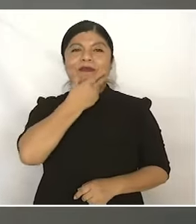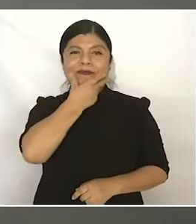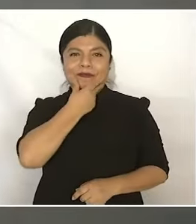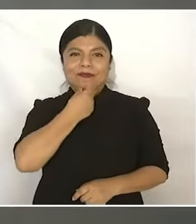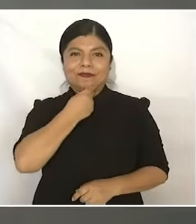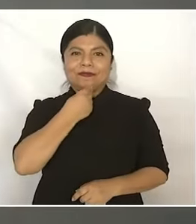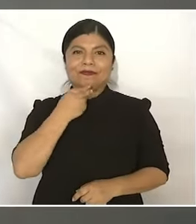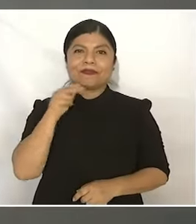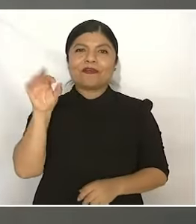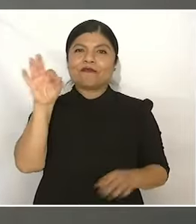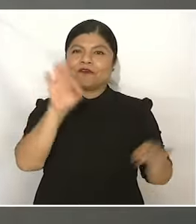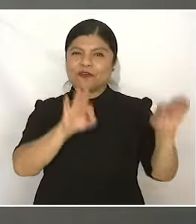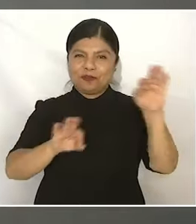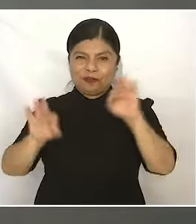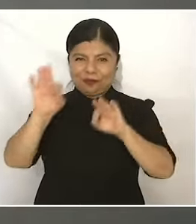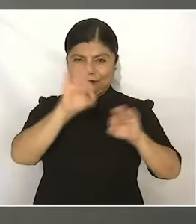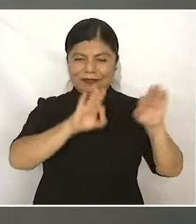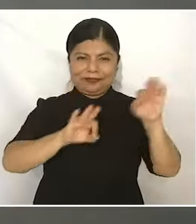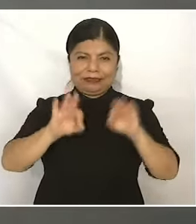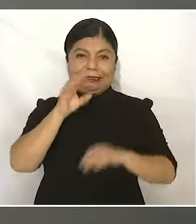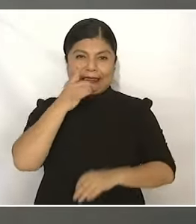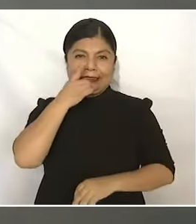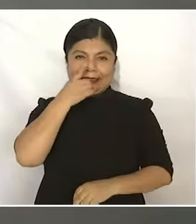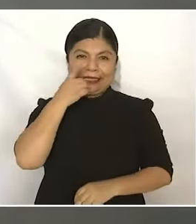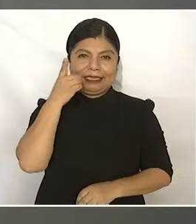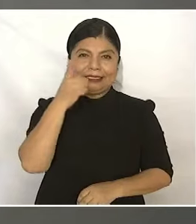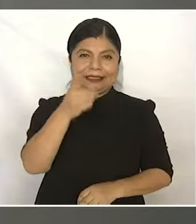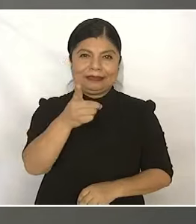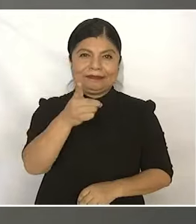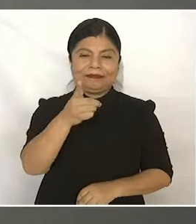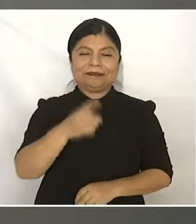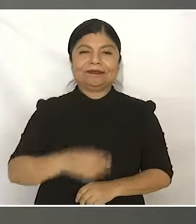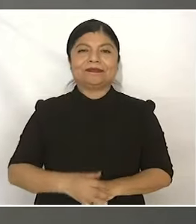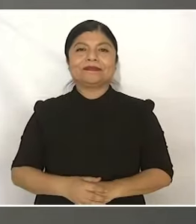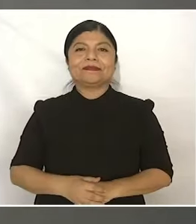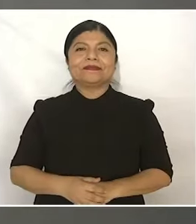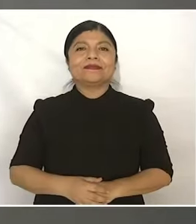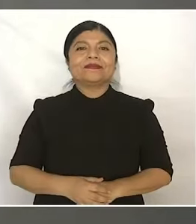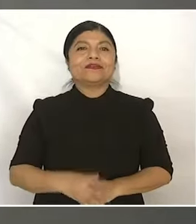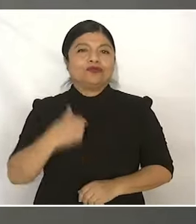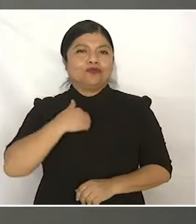mejor, uno de los mejores, pero sí, entre los tres mejores, para mi gusto,